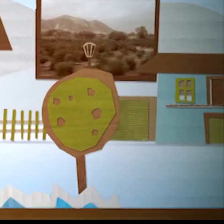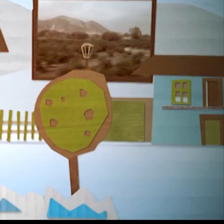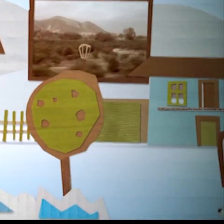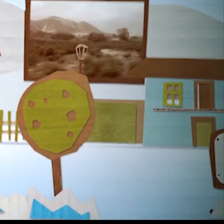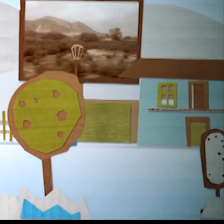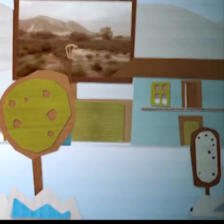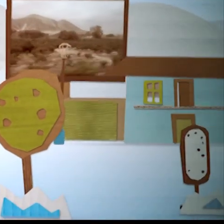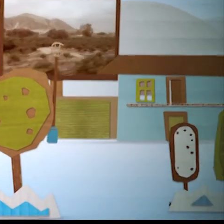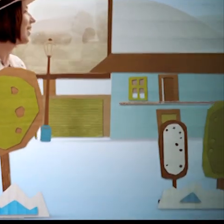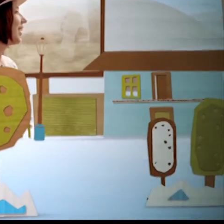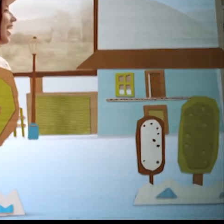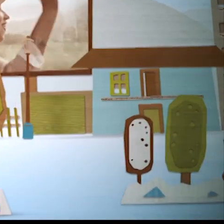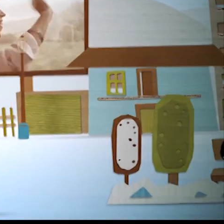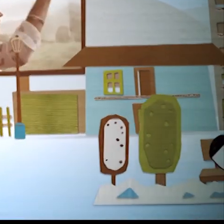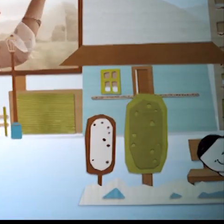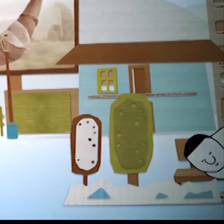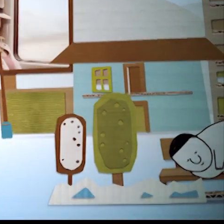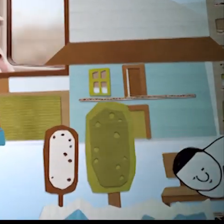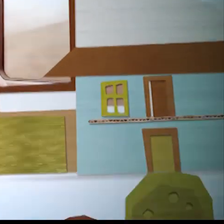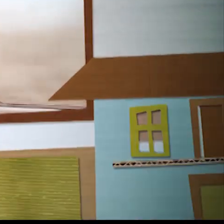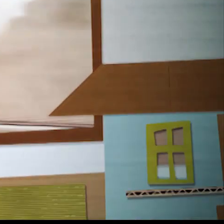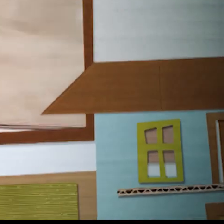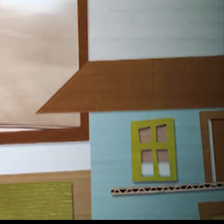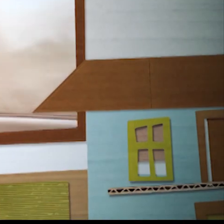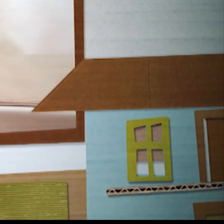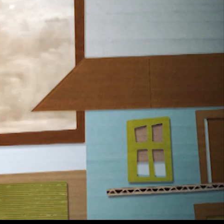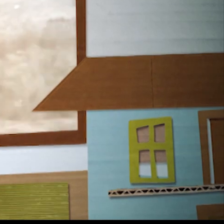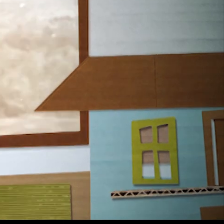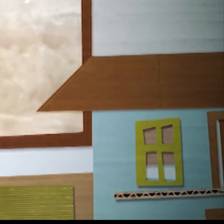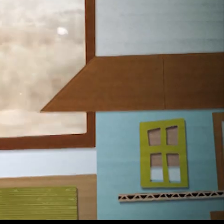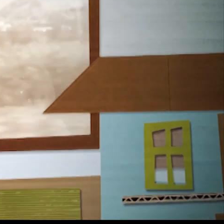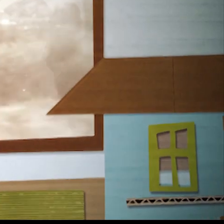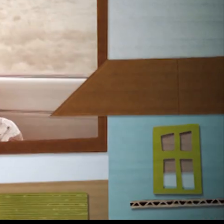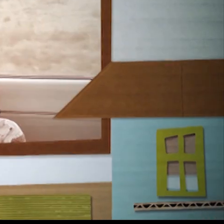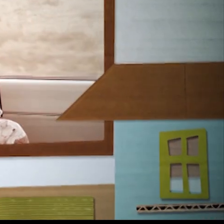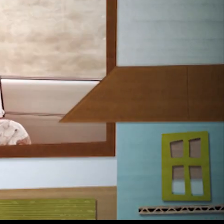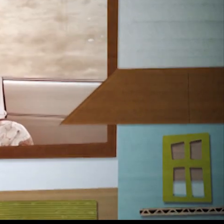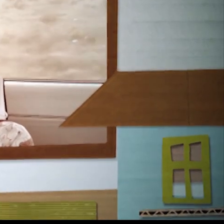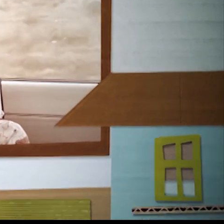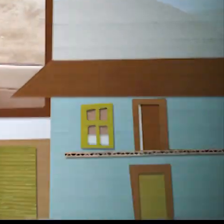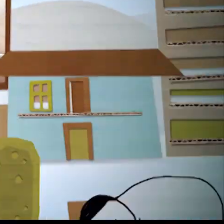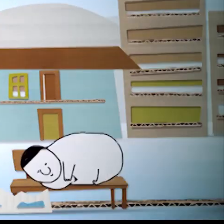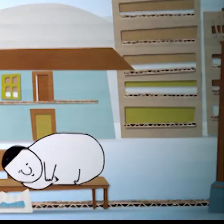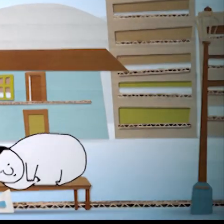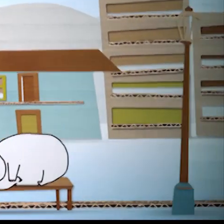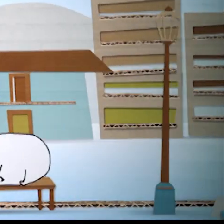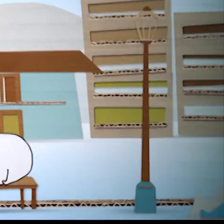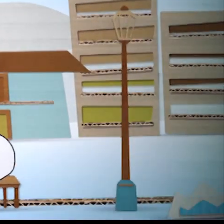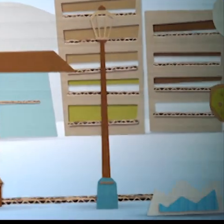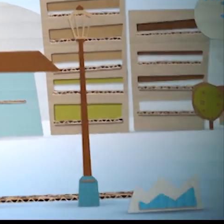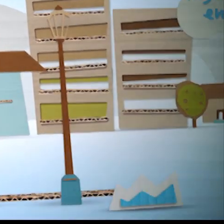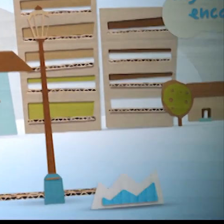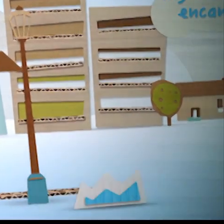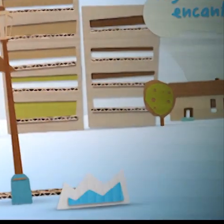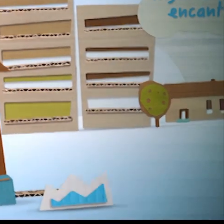Yo cojo mi camino y me piro a ninguna parte, solo donde yo vivo.